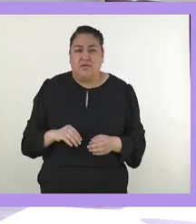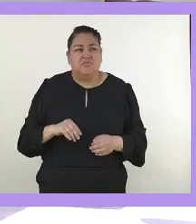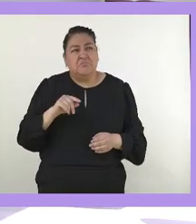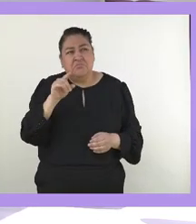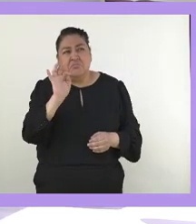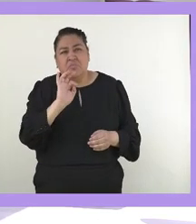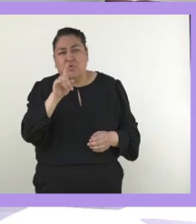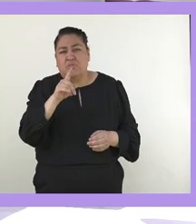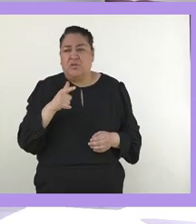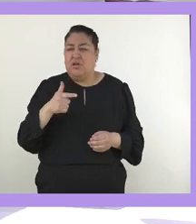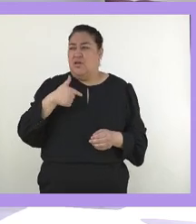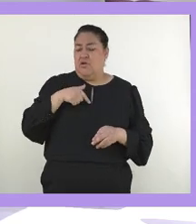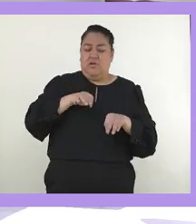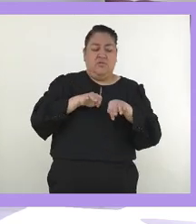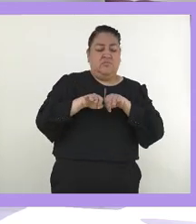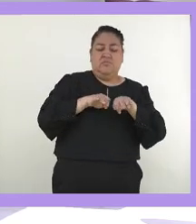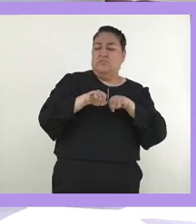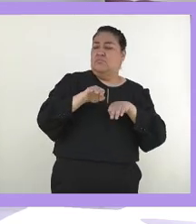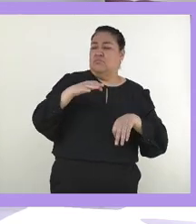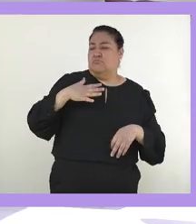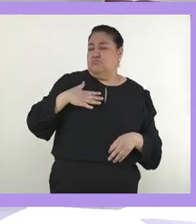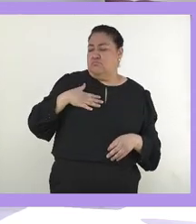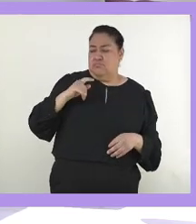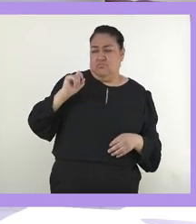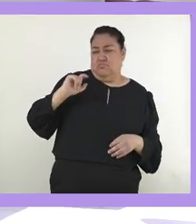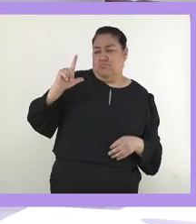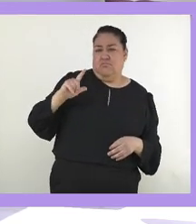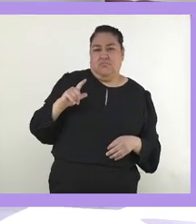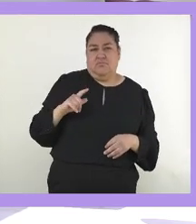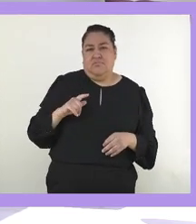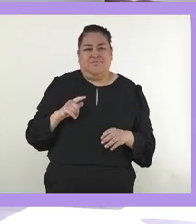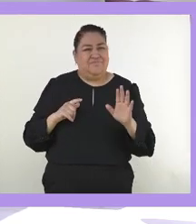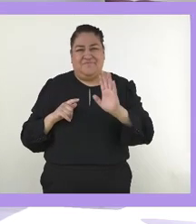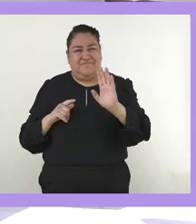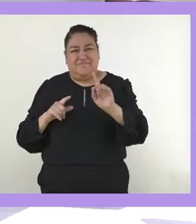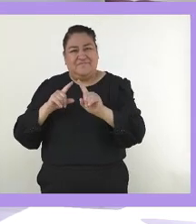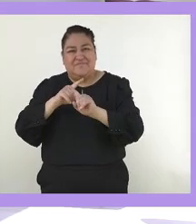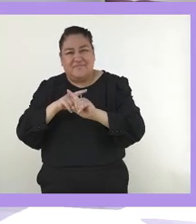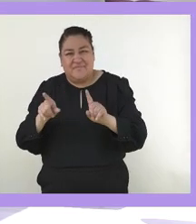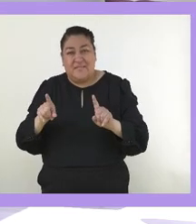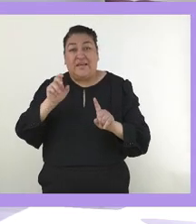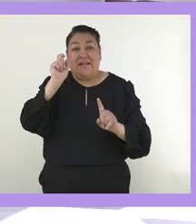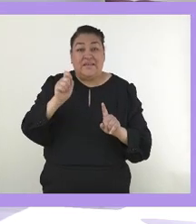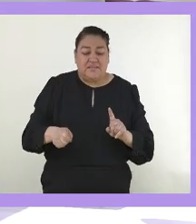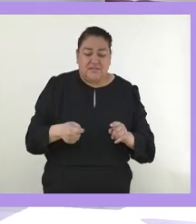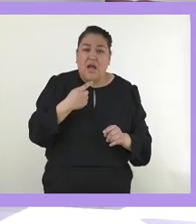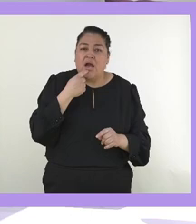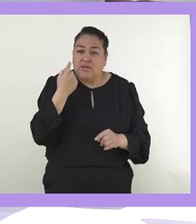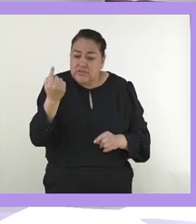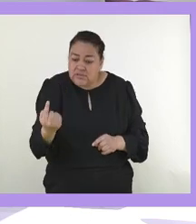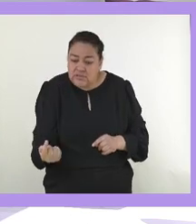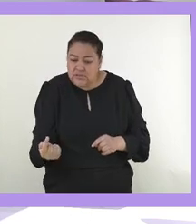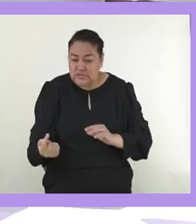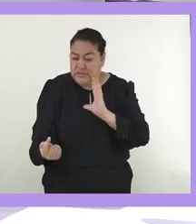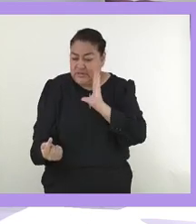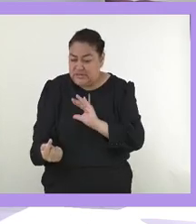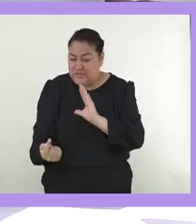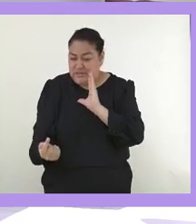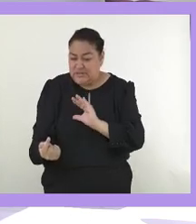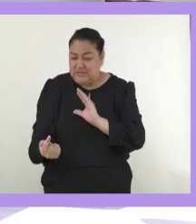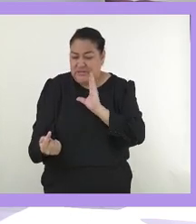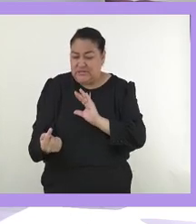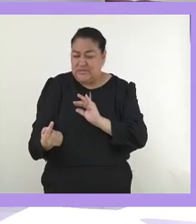actividad Es realmente llevar un proceso de formación ser